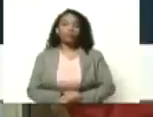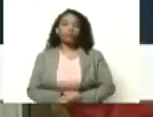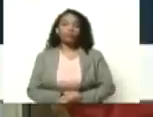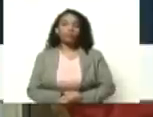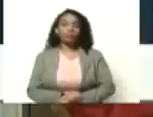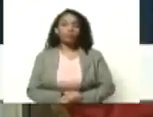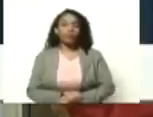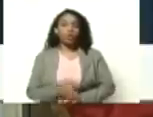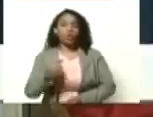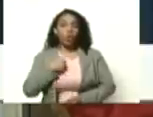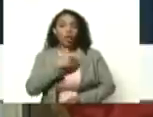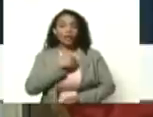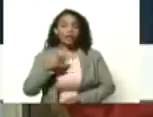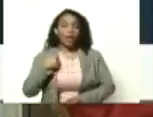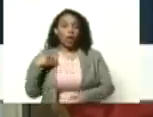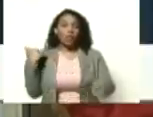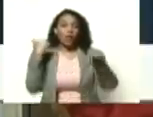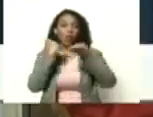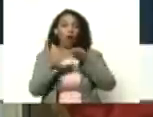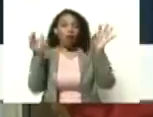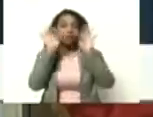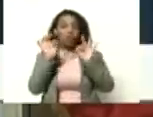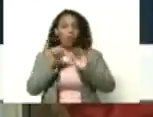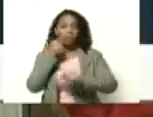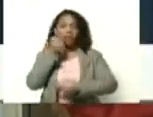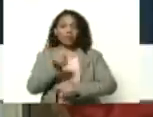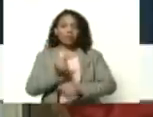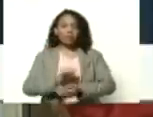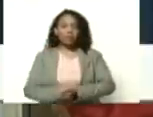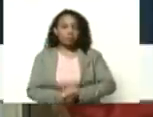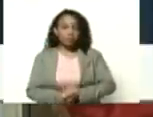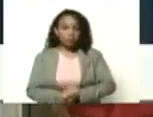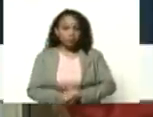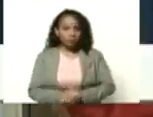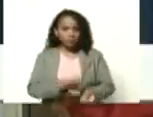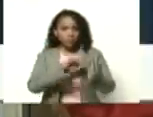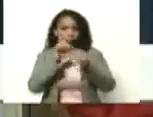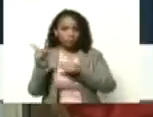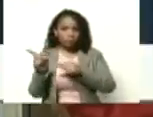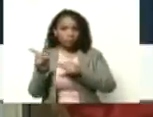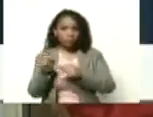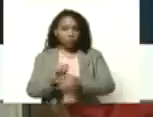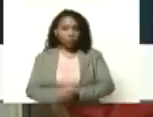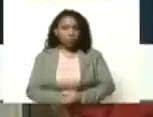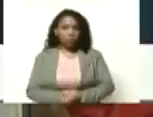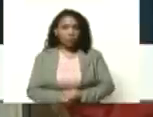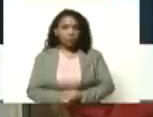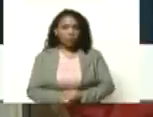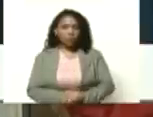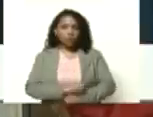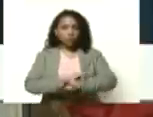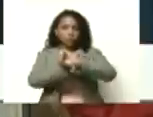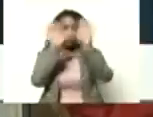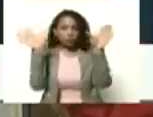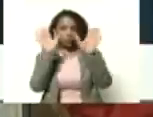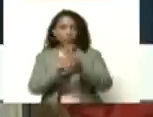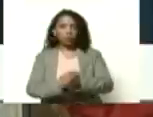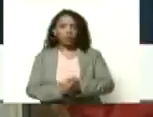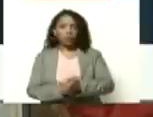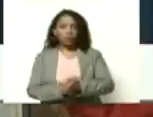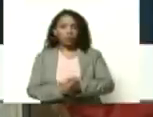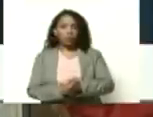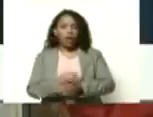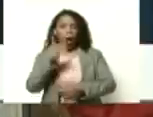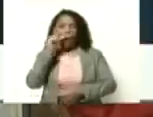quiero igualmente destacar que está declaración de darwin